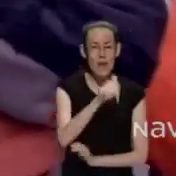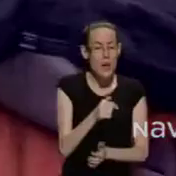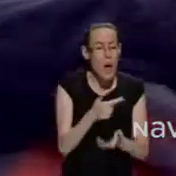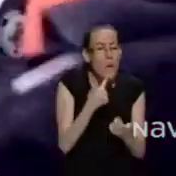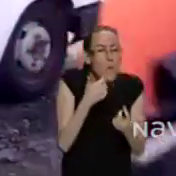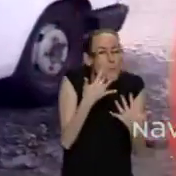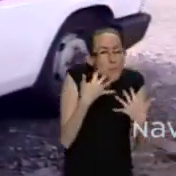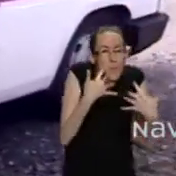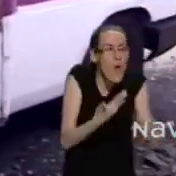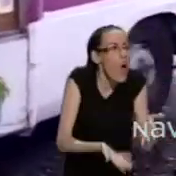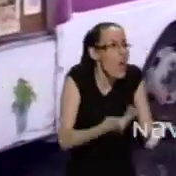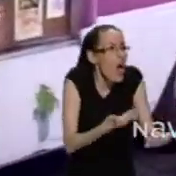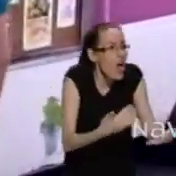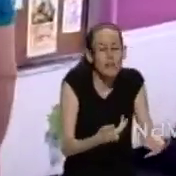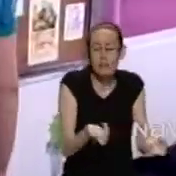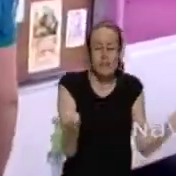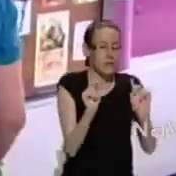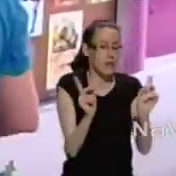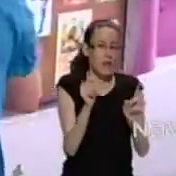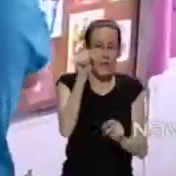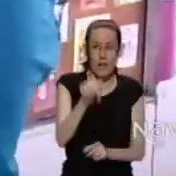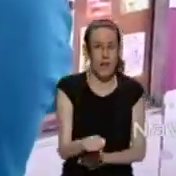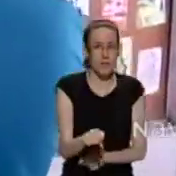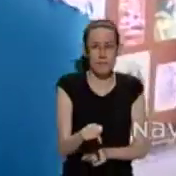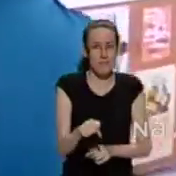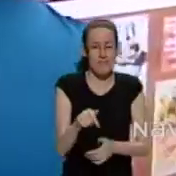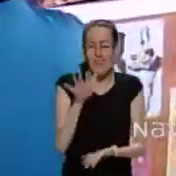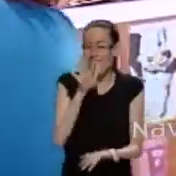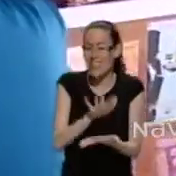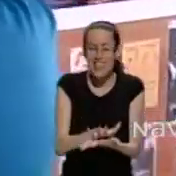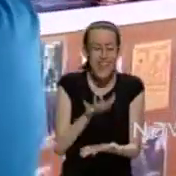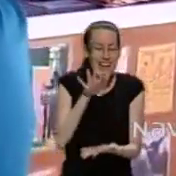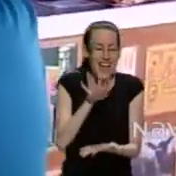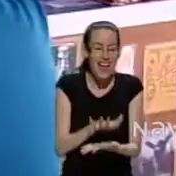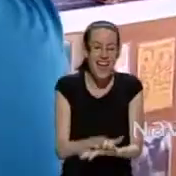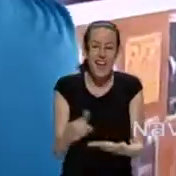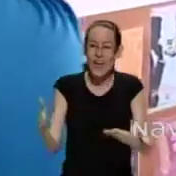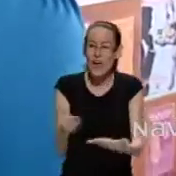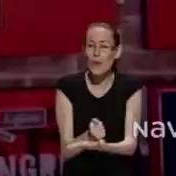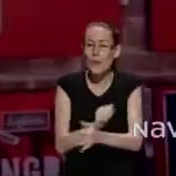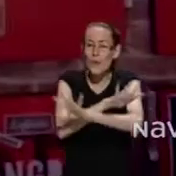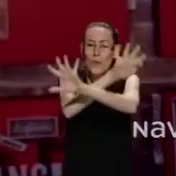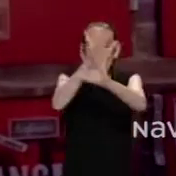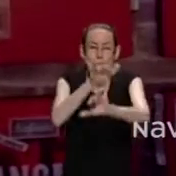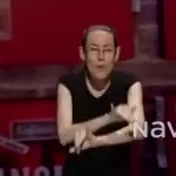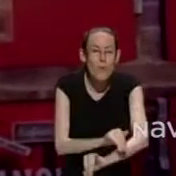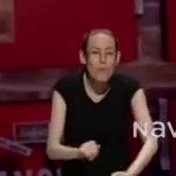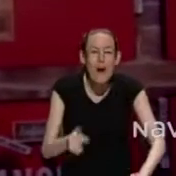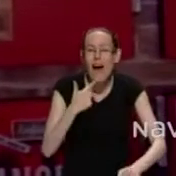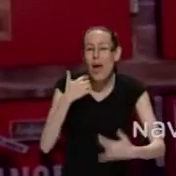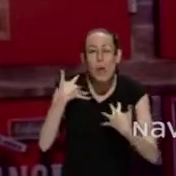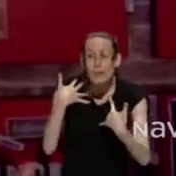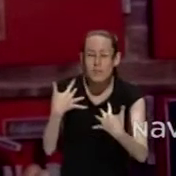o zinc de salte o alicates. Aquí viene todo el mundo tranquilo, sosegado. Nadie tiene prisa.